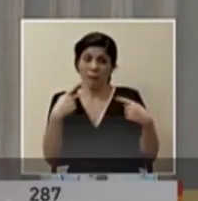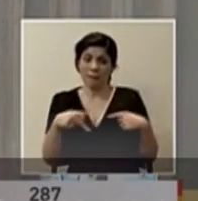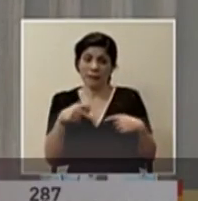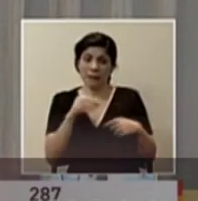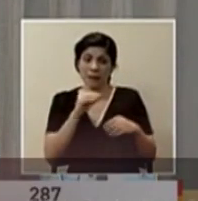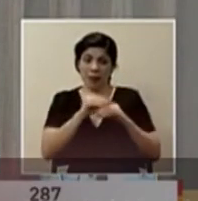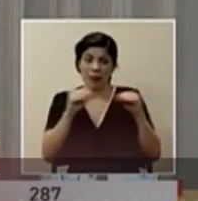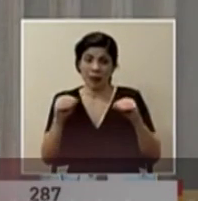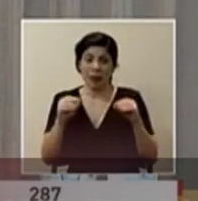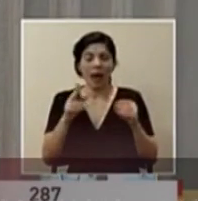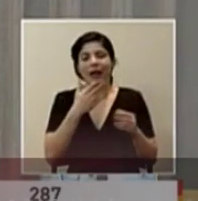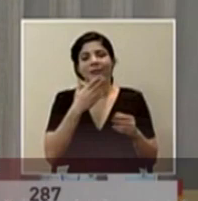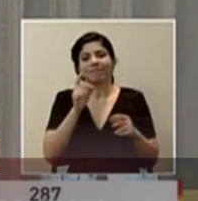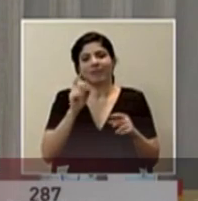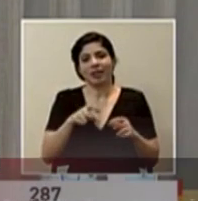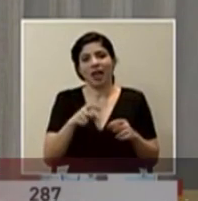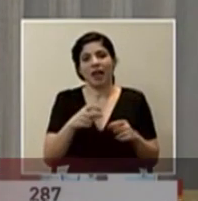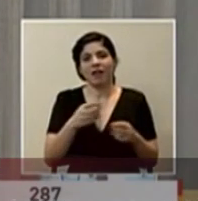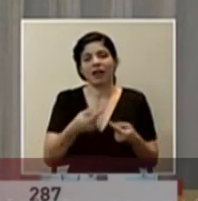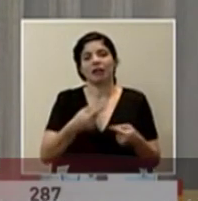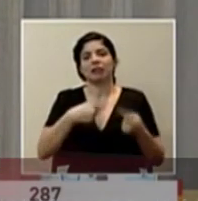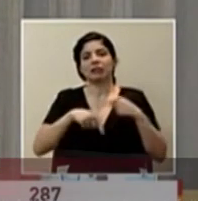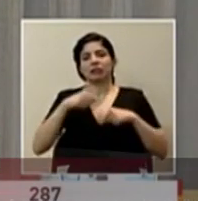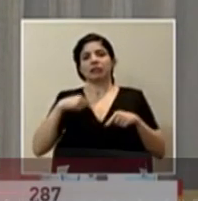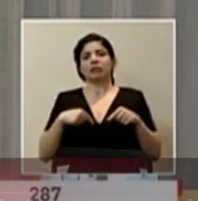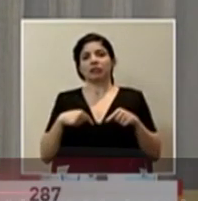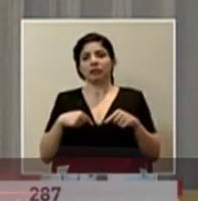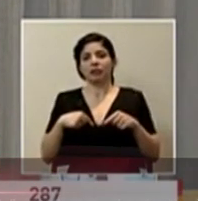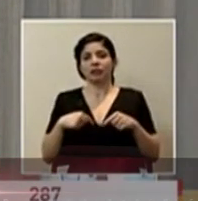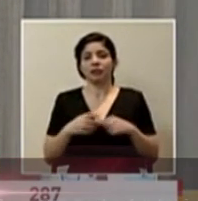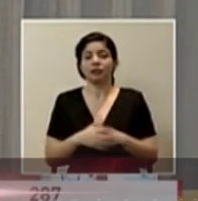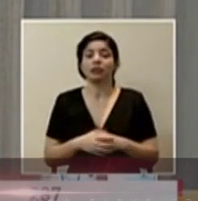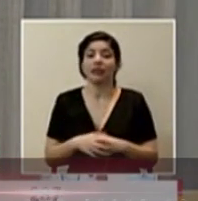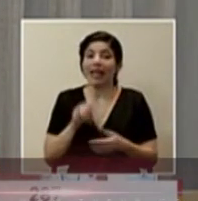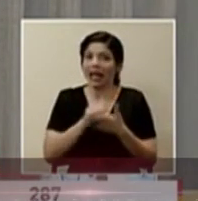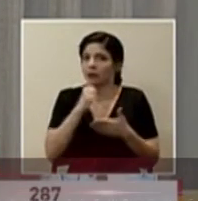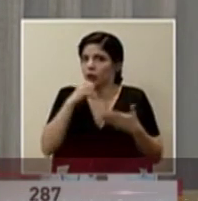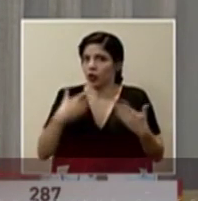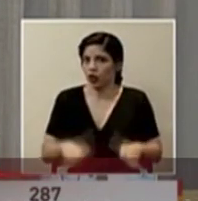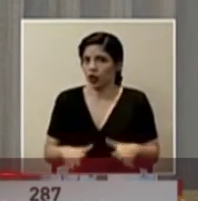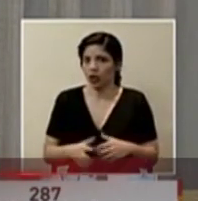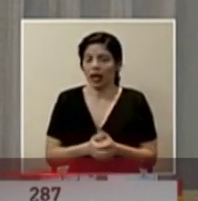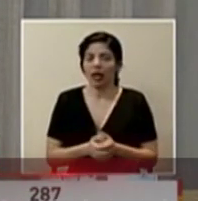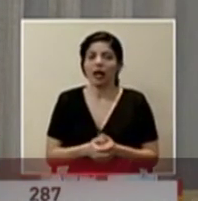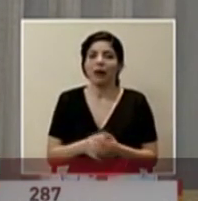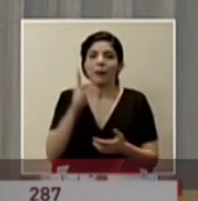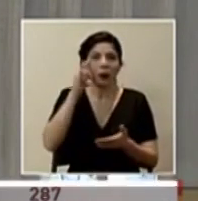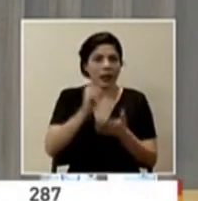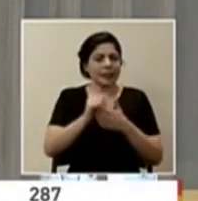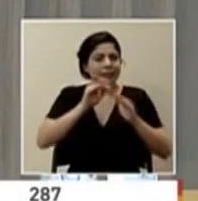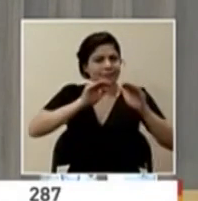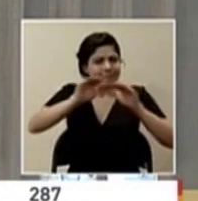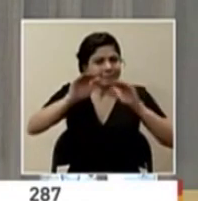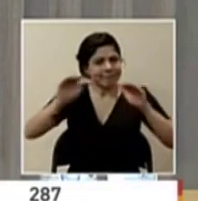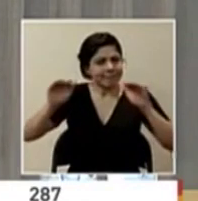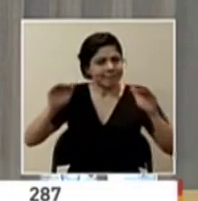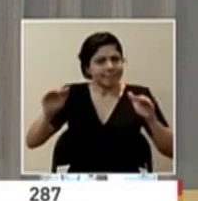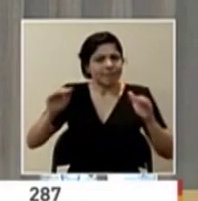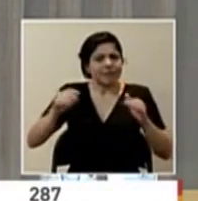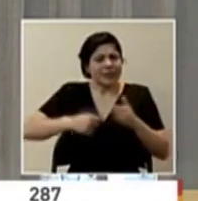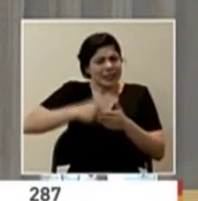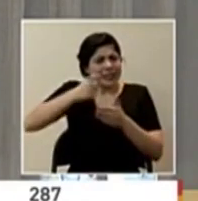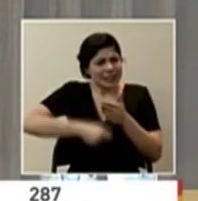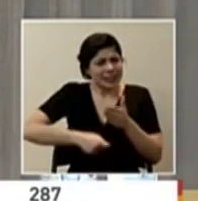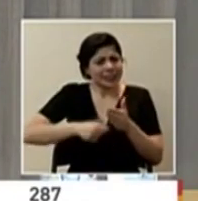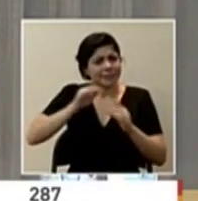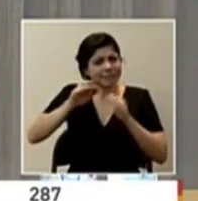echar para atrás lo que hasta hoy hemos logrado. Eso es lo que no queremos. Ese es el llamado que hacemos demente